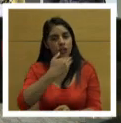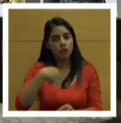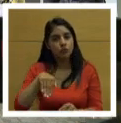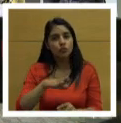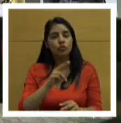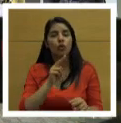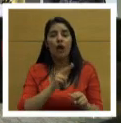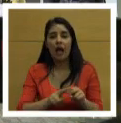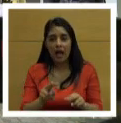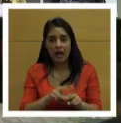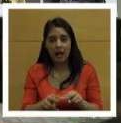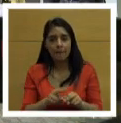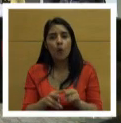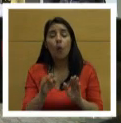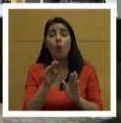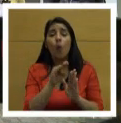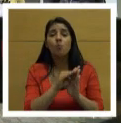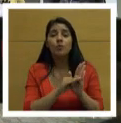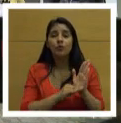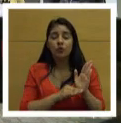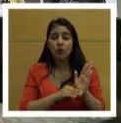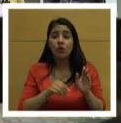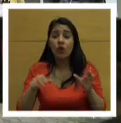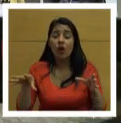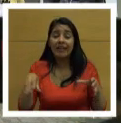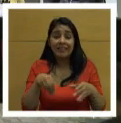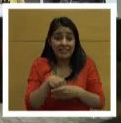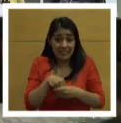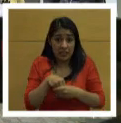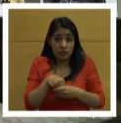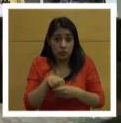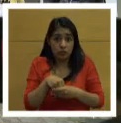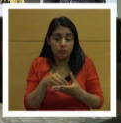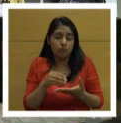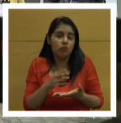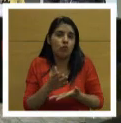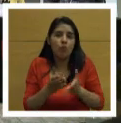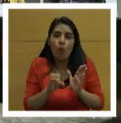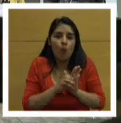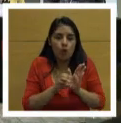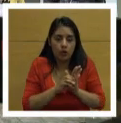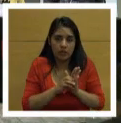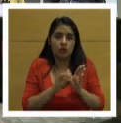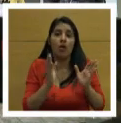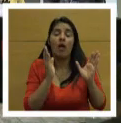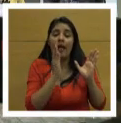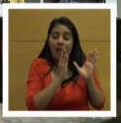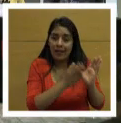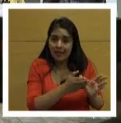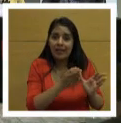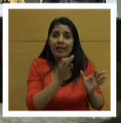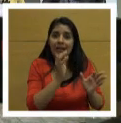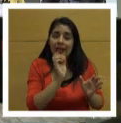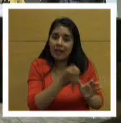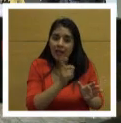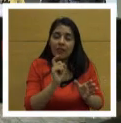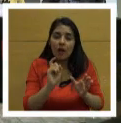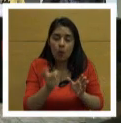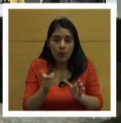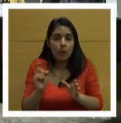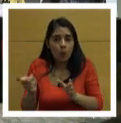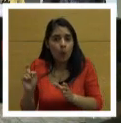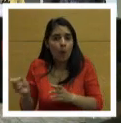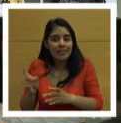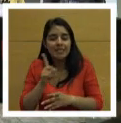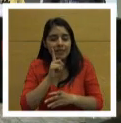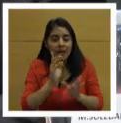una especie de protocolo interno, como quien dijera, la manera de un código que cada jueza o juez tenga sobre su escritorio y que